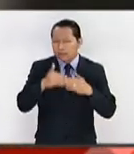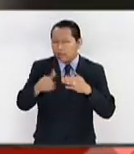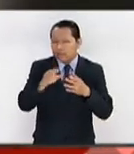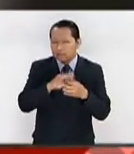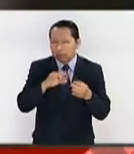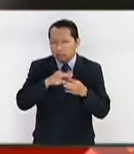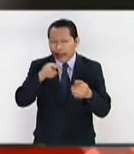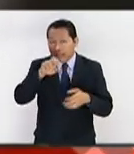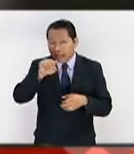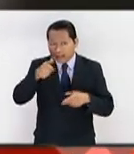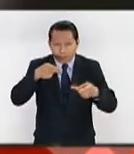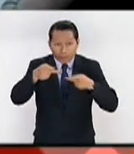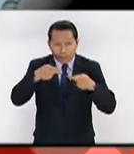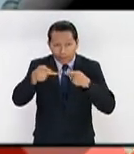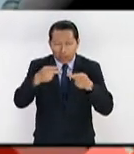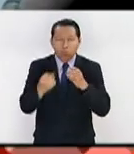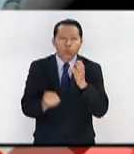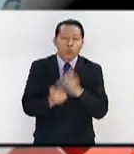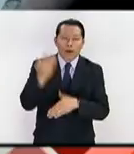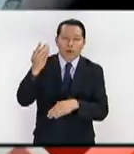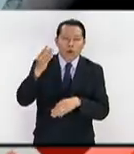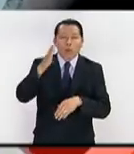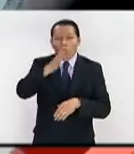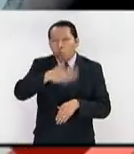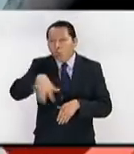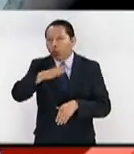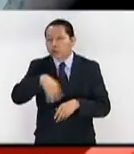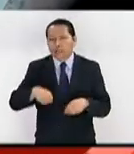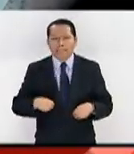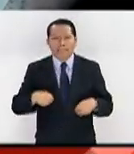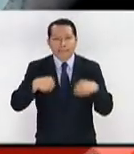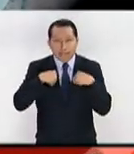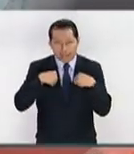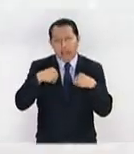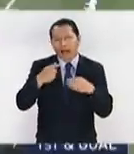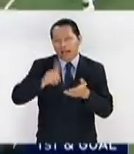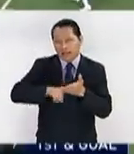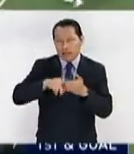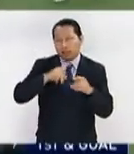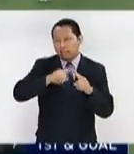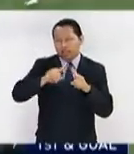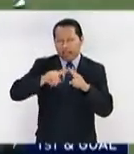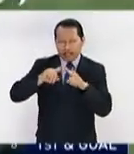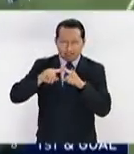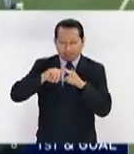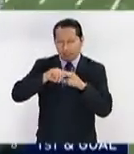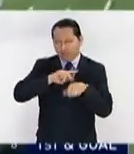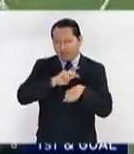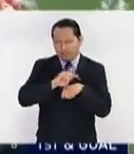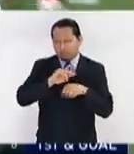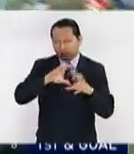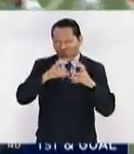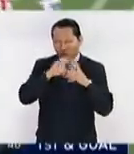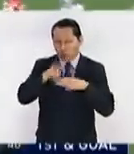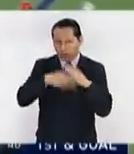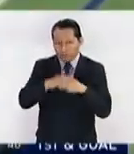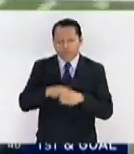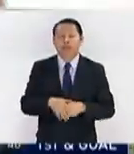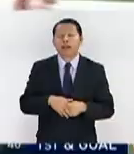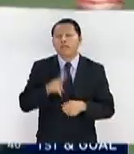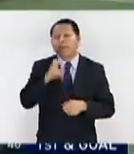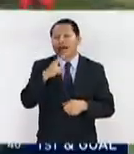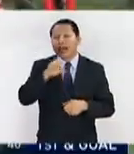adelante, la NASA preparó un nuevo instrumento para buscar vida en nuestro sistema solar. Y en los deportes, los Vaqueros de Dallas